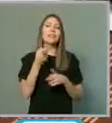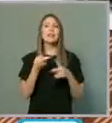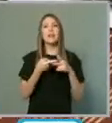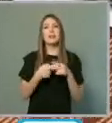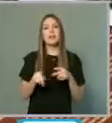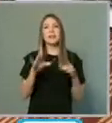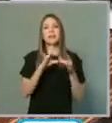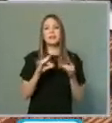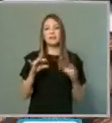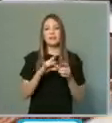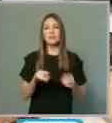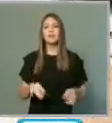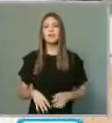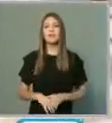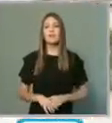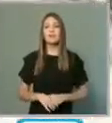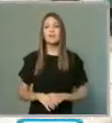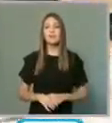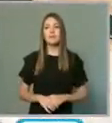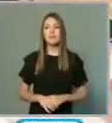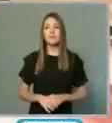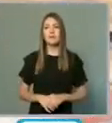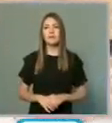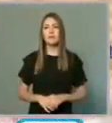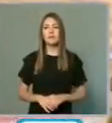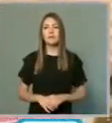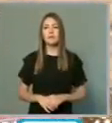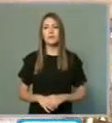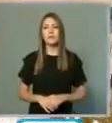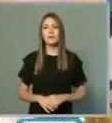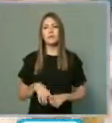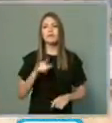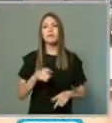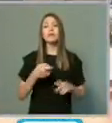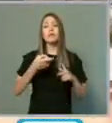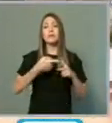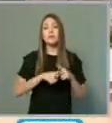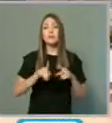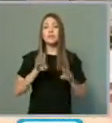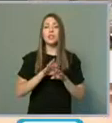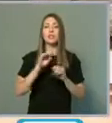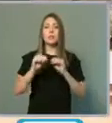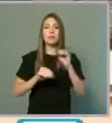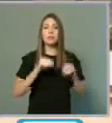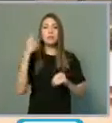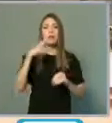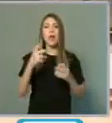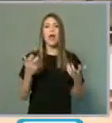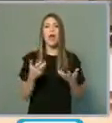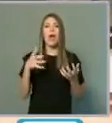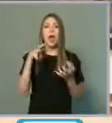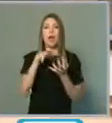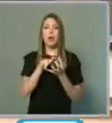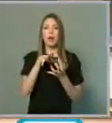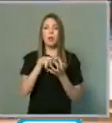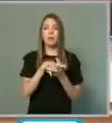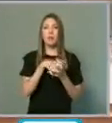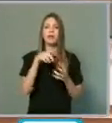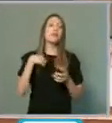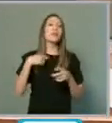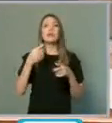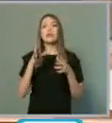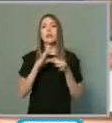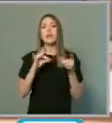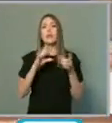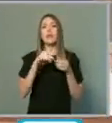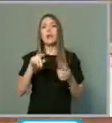Sí, es. ¿qué te Cintia, pasó? vamos a empezar entonces a preparar nuestra mezcla para formar las hamburguesas. Muy bien. Para empezar les voy a explicar. El arroz